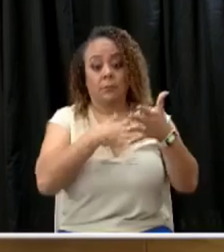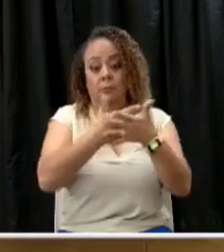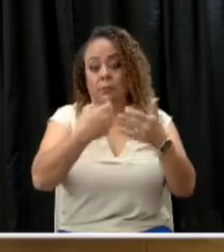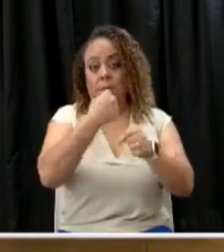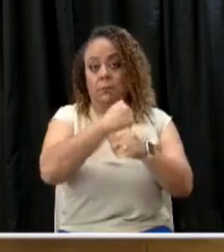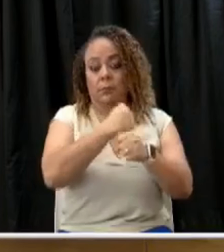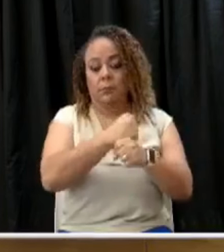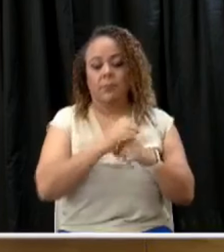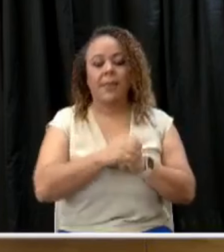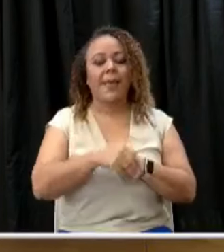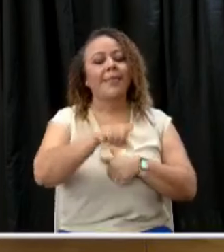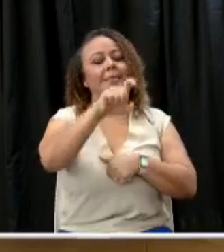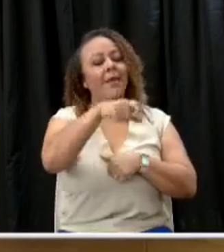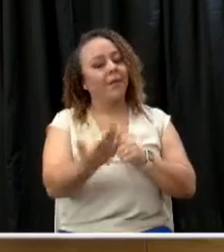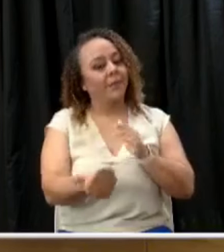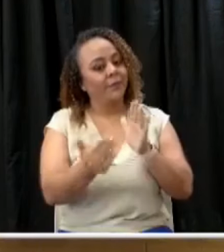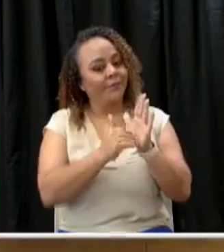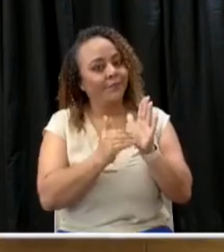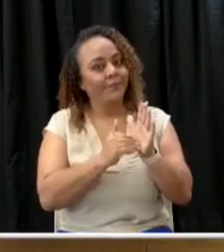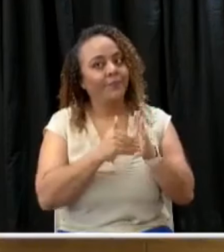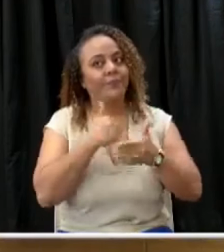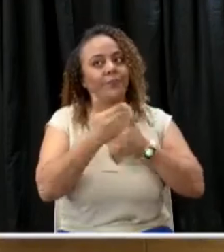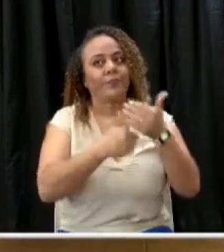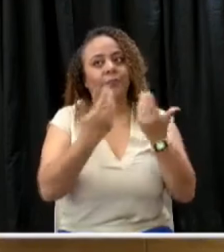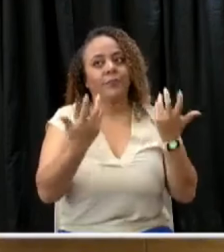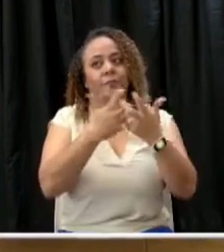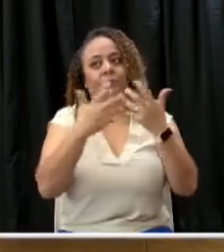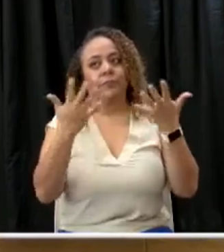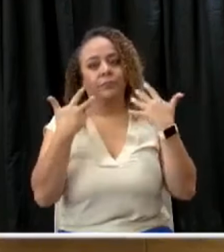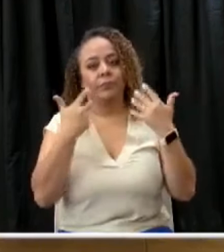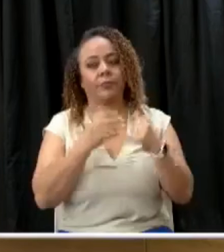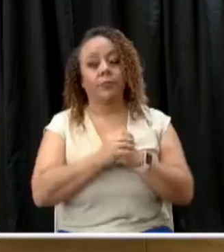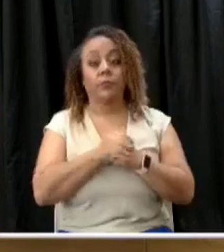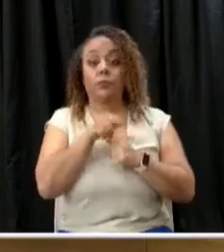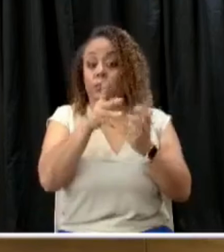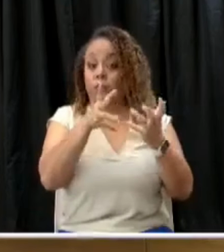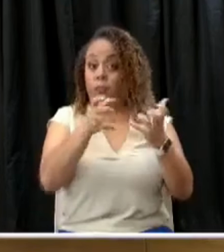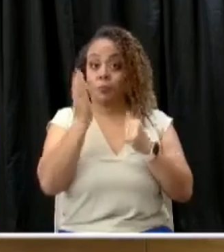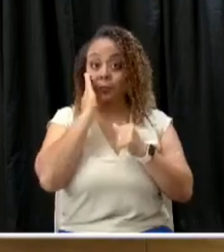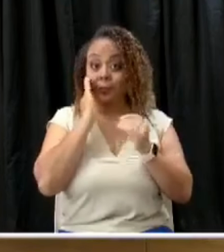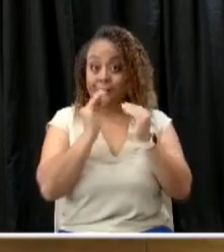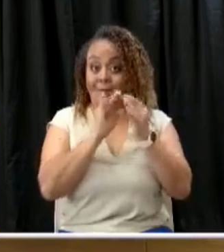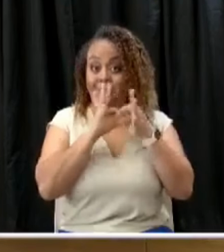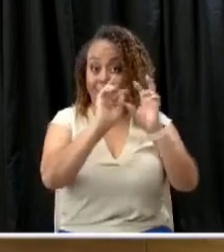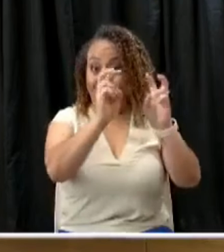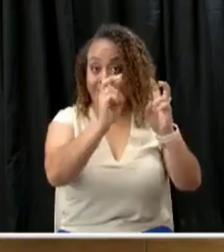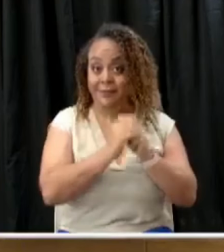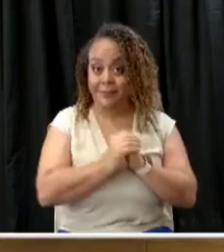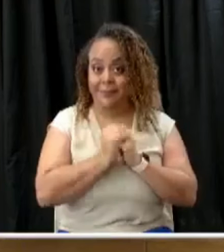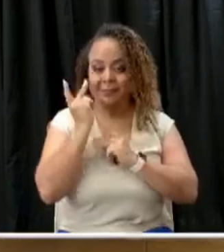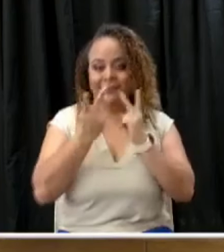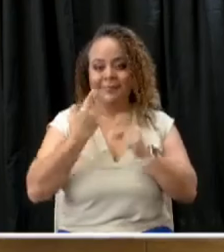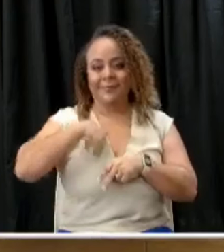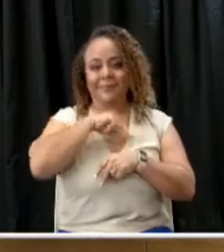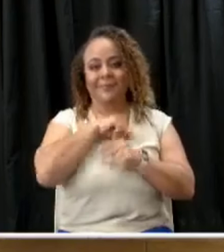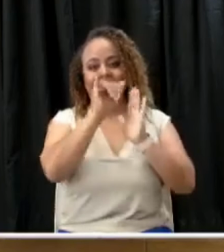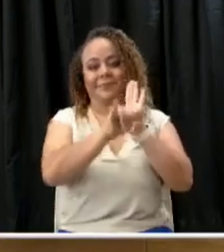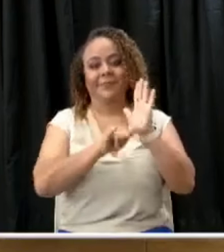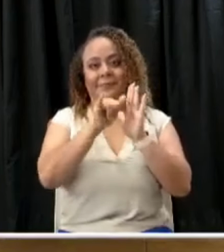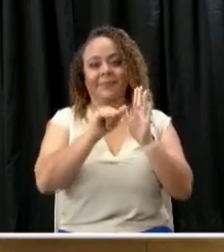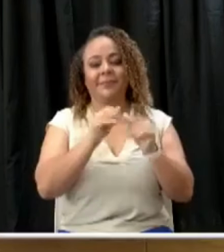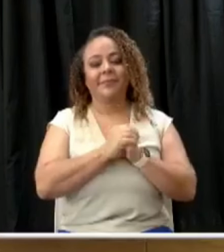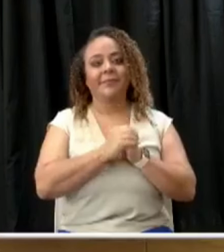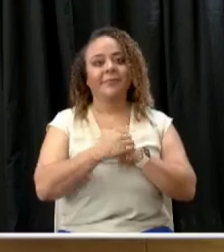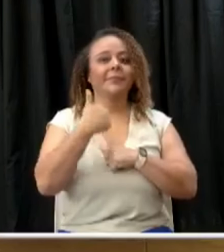laboral, debe de volver a retomar el proceso de aclimatación. Si quiere conocer más sobre este tema, visite nuestro canal de YouTube,